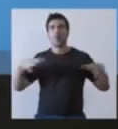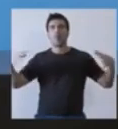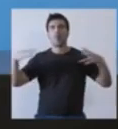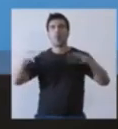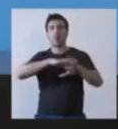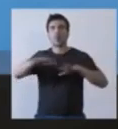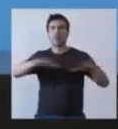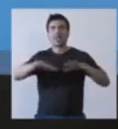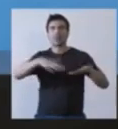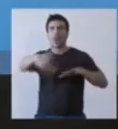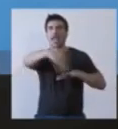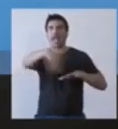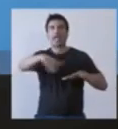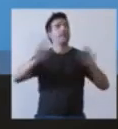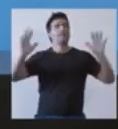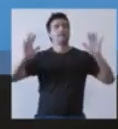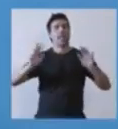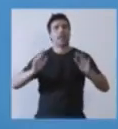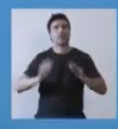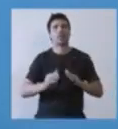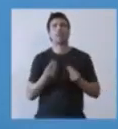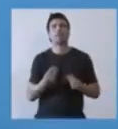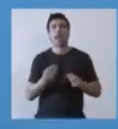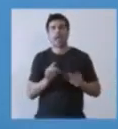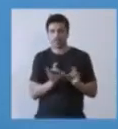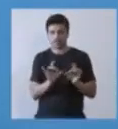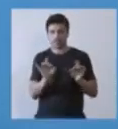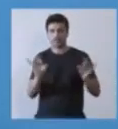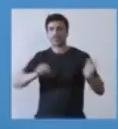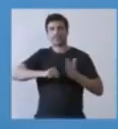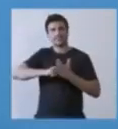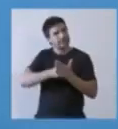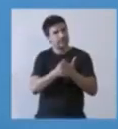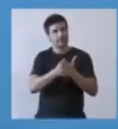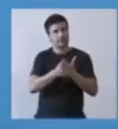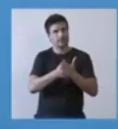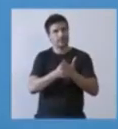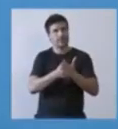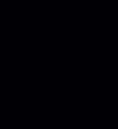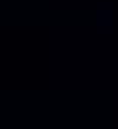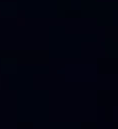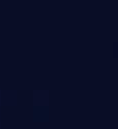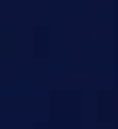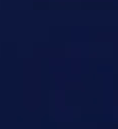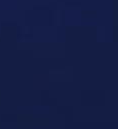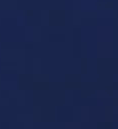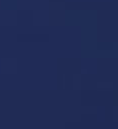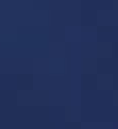efectos de evitar la propagación en todo el país de coronavirus muchas gracias